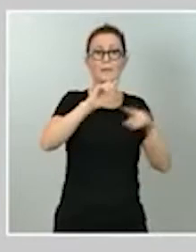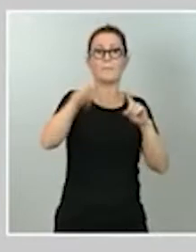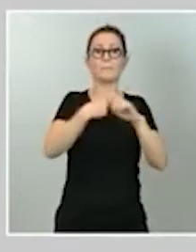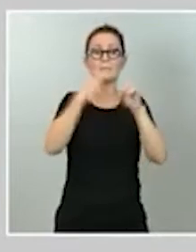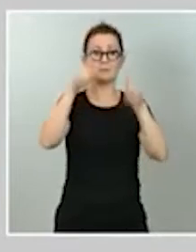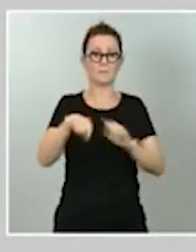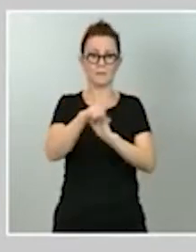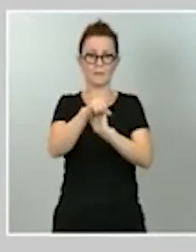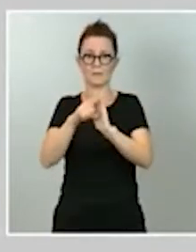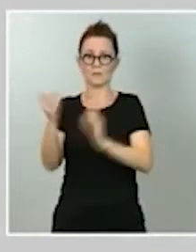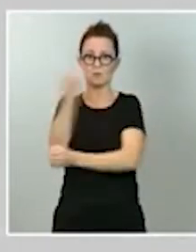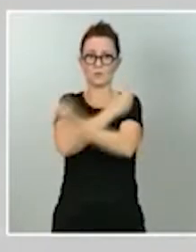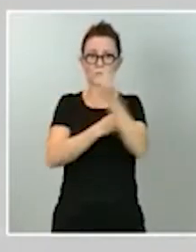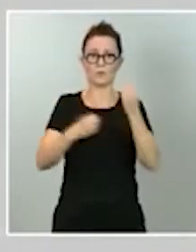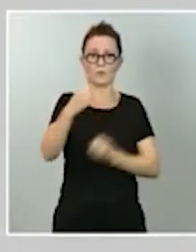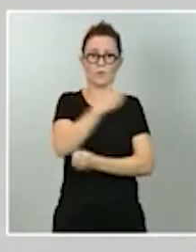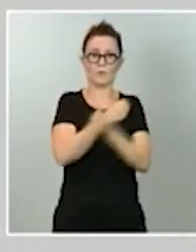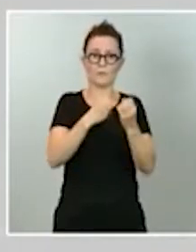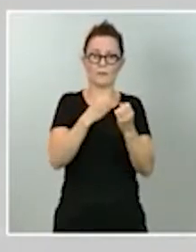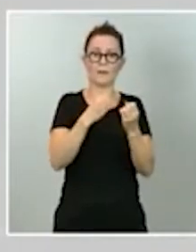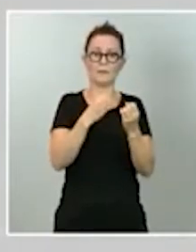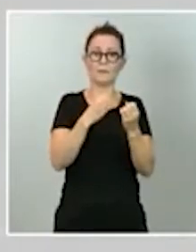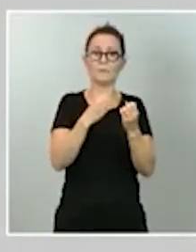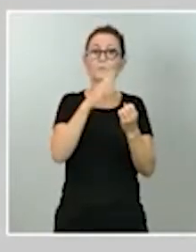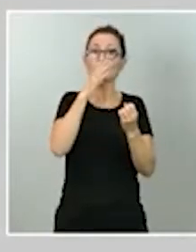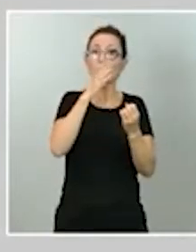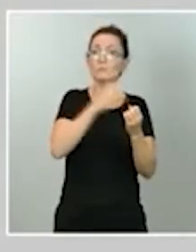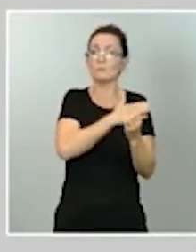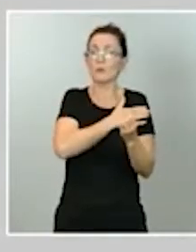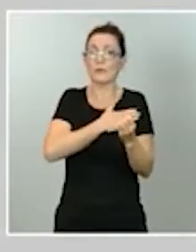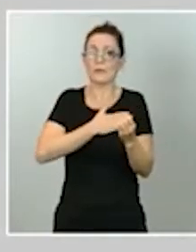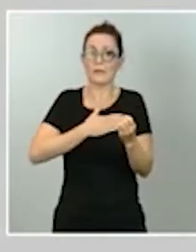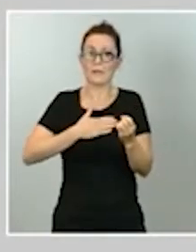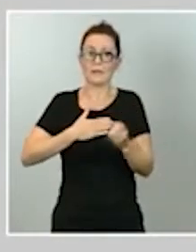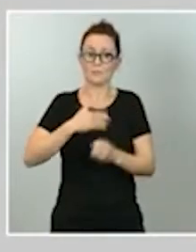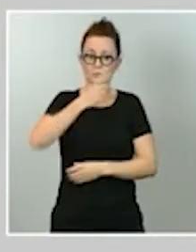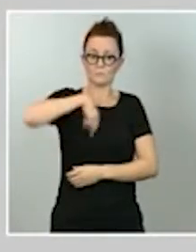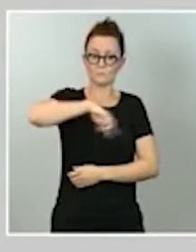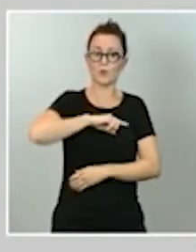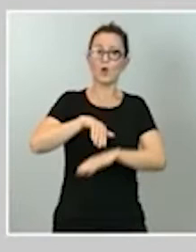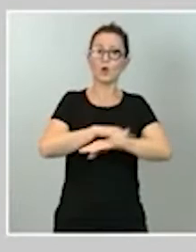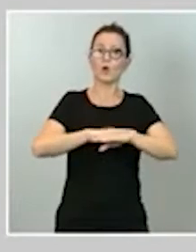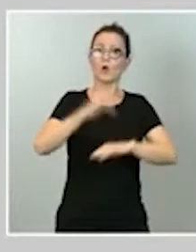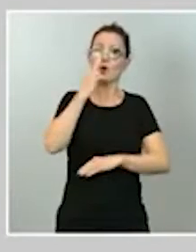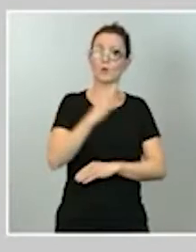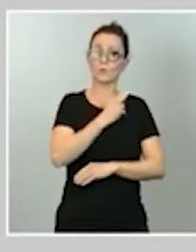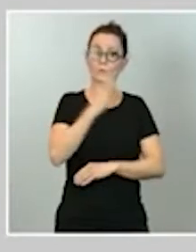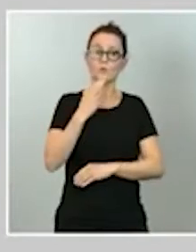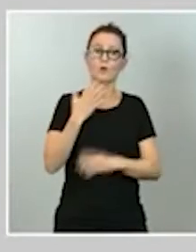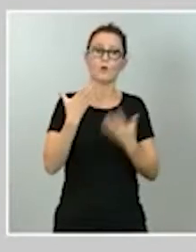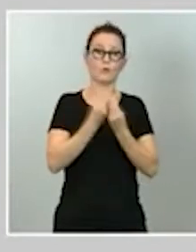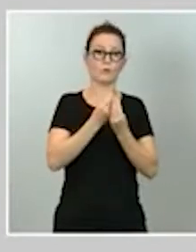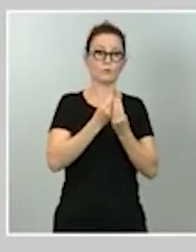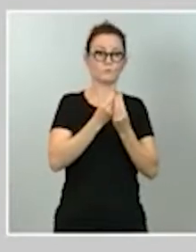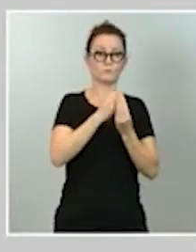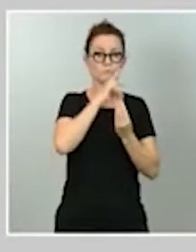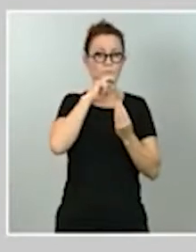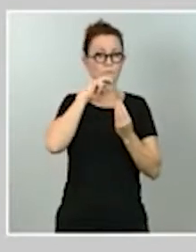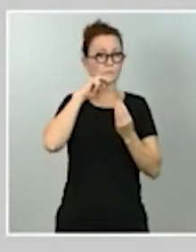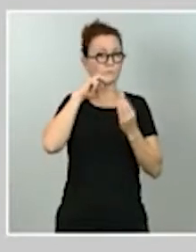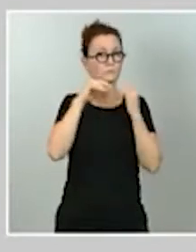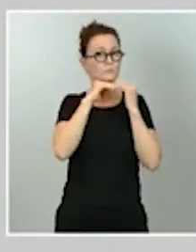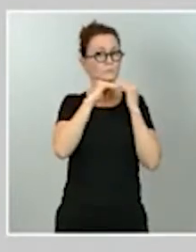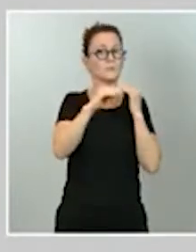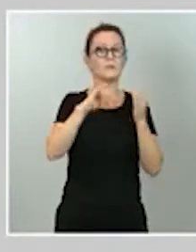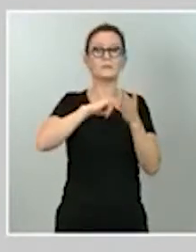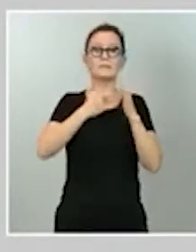por tanto pone de relieve el compromiso de este gobierno con la sostenibilidad del sistema de pensiones de